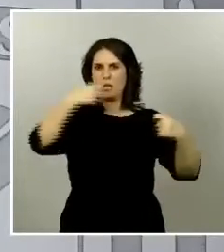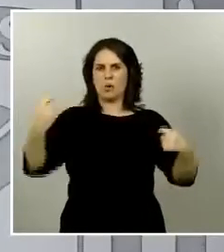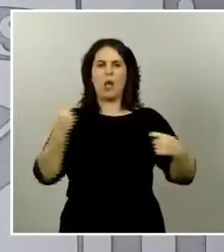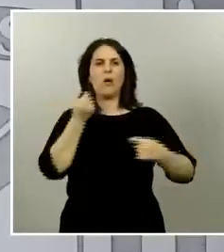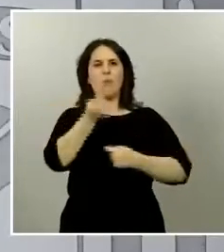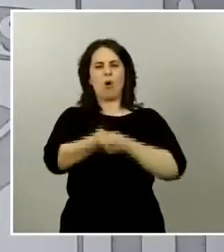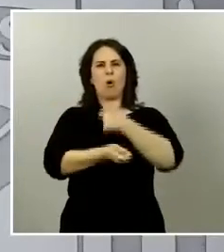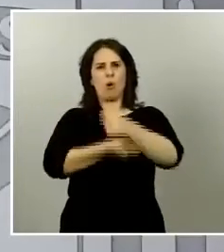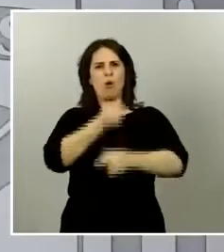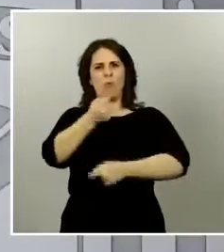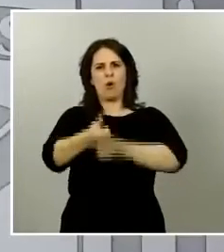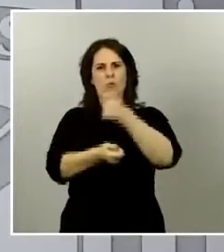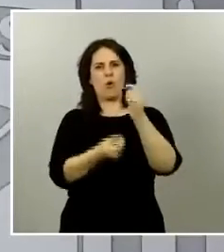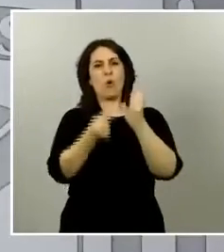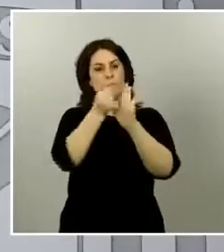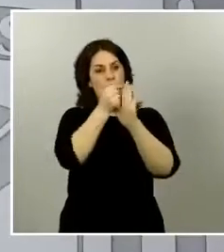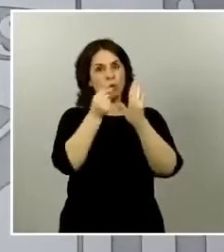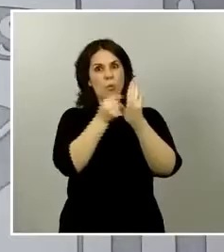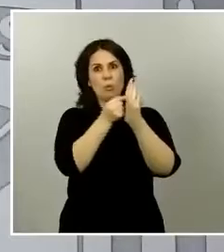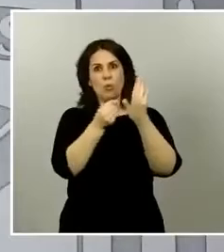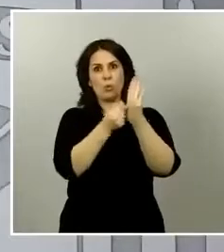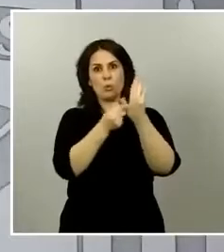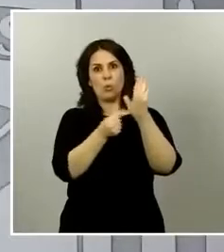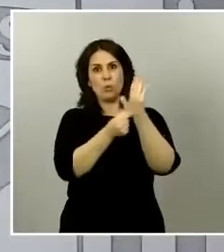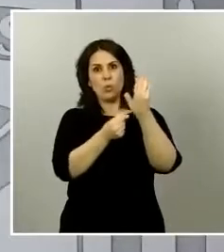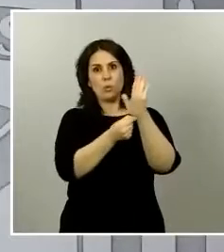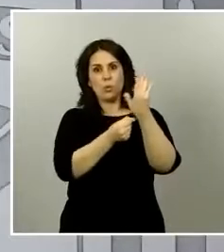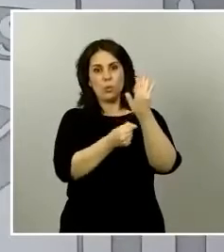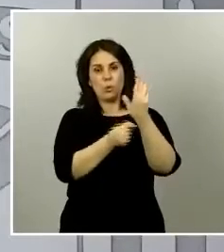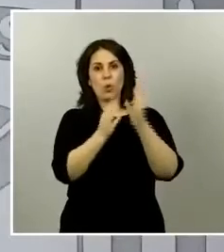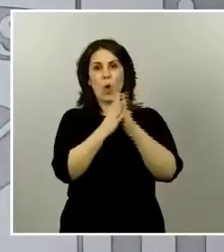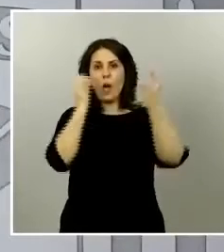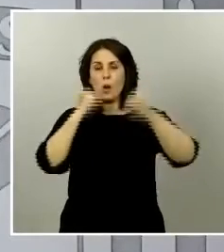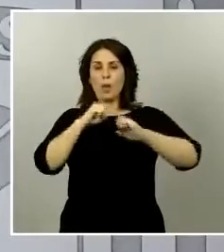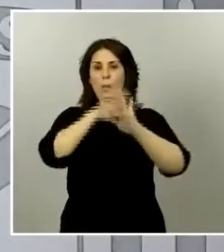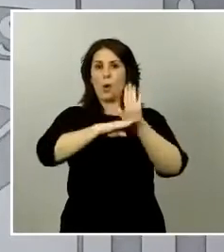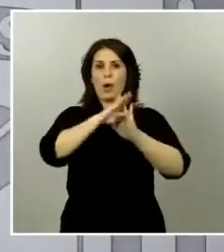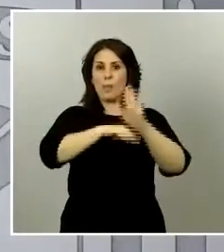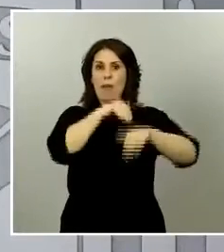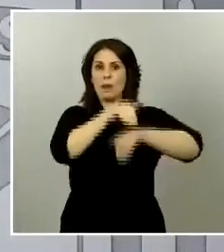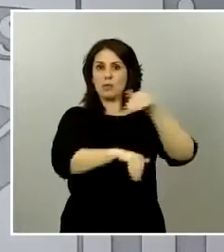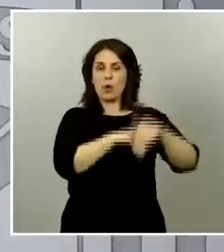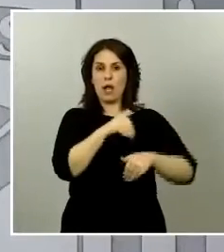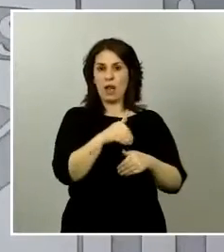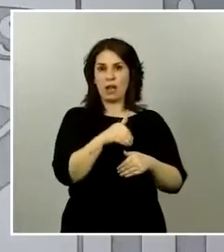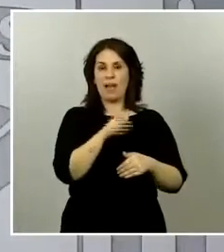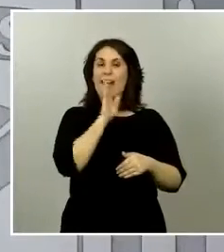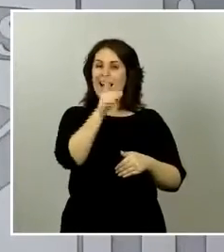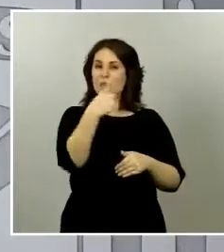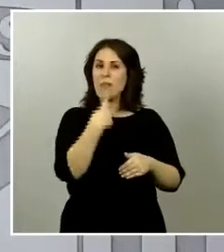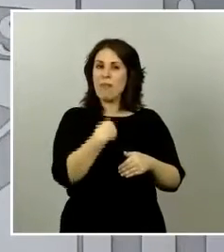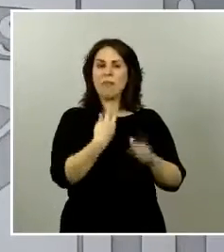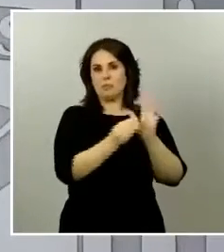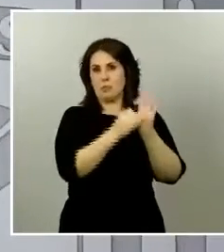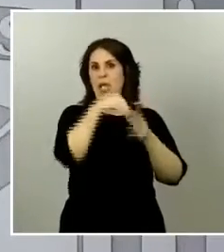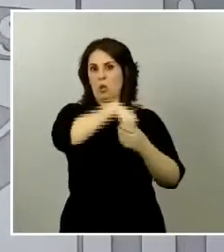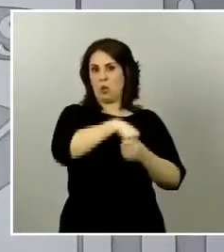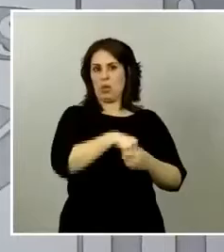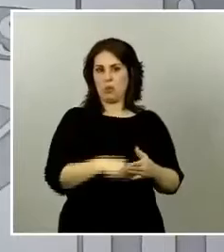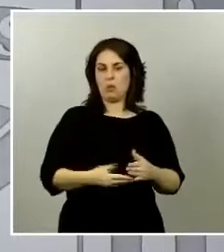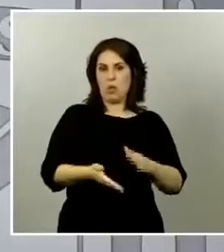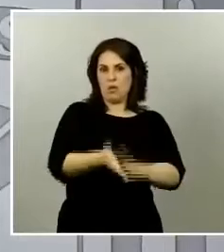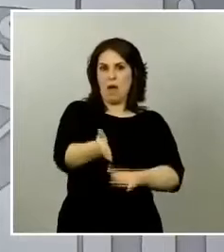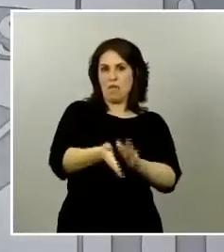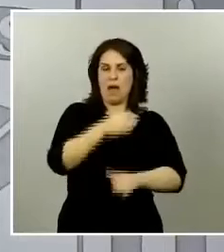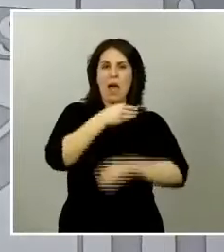y evidentemente, a lo largo de la legislatura iremos abordando todos los puntos que compusieron el acuerdo programático, entre ellos el